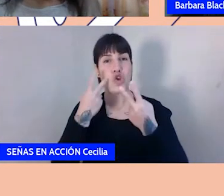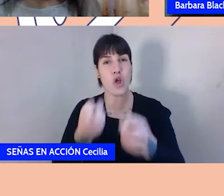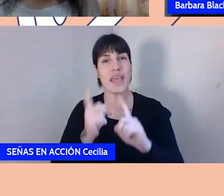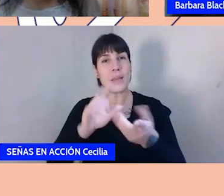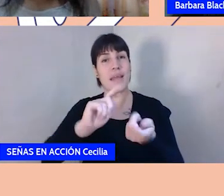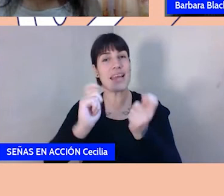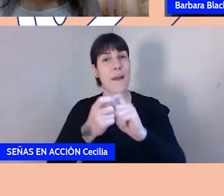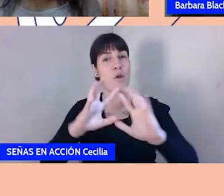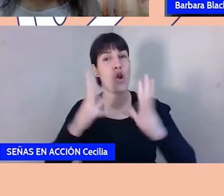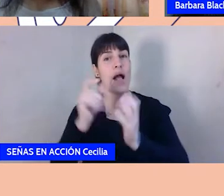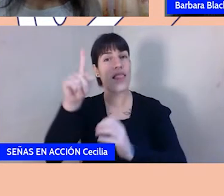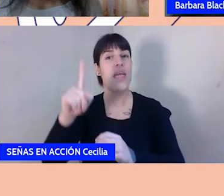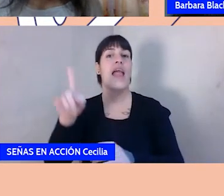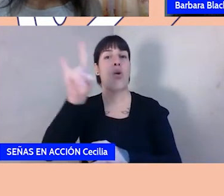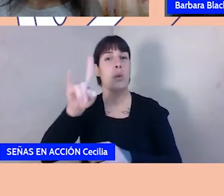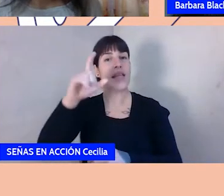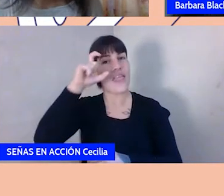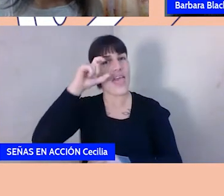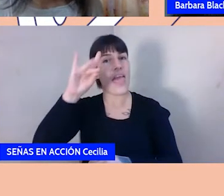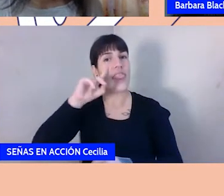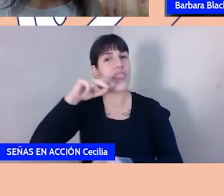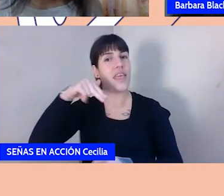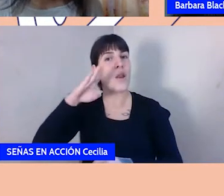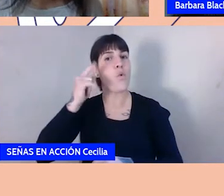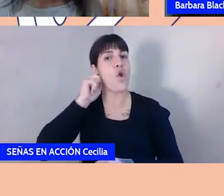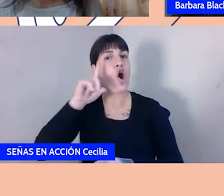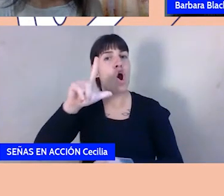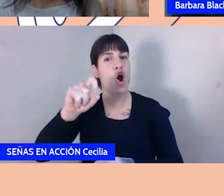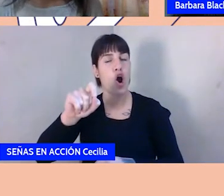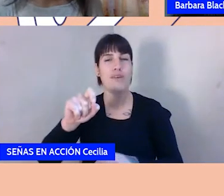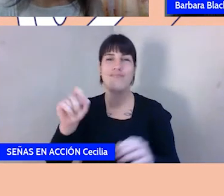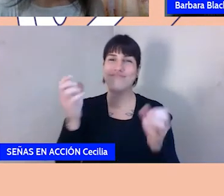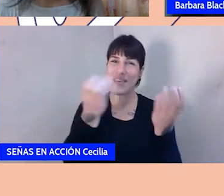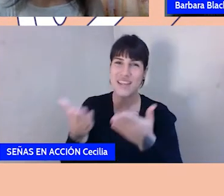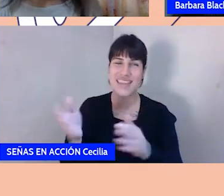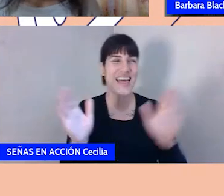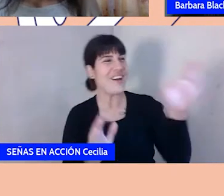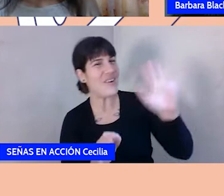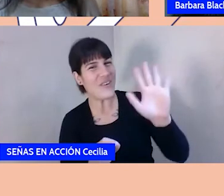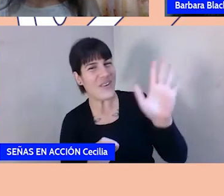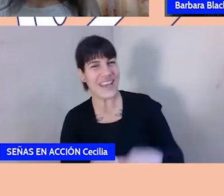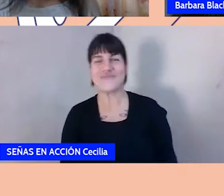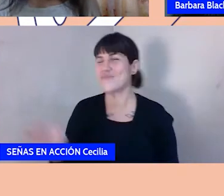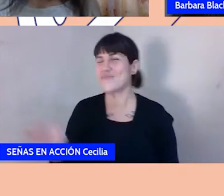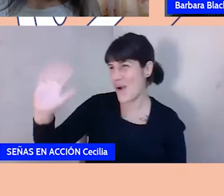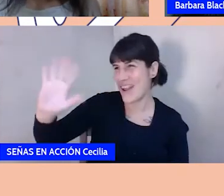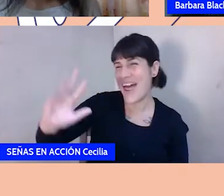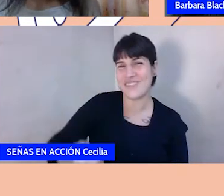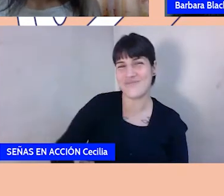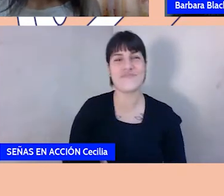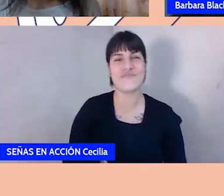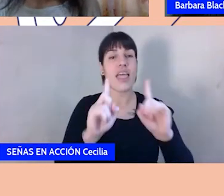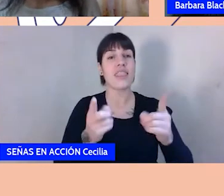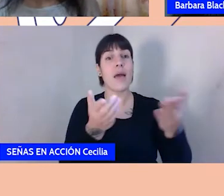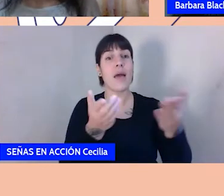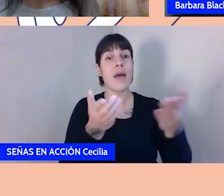Edimburgo. Bienvenida, Ana. Les presento Hola, ahora muchas también, gracias. hola, Ana. Les presento también